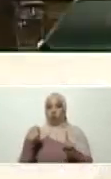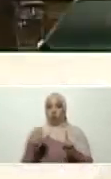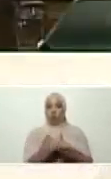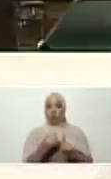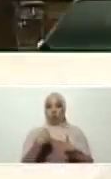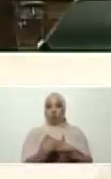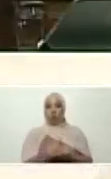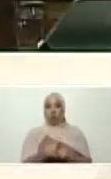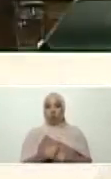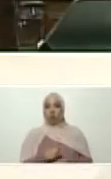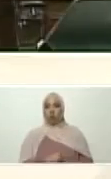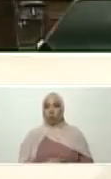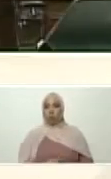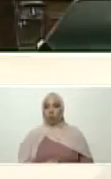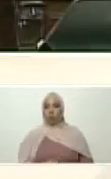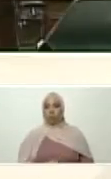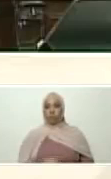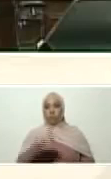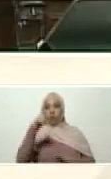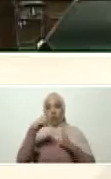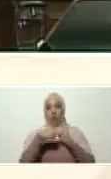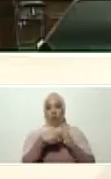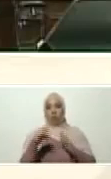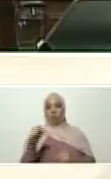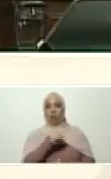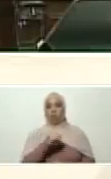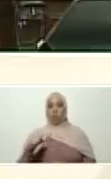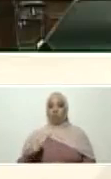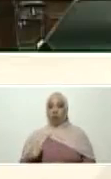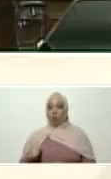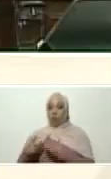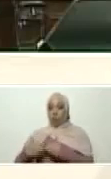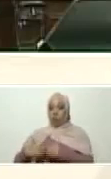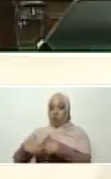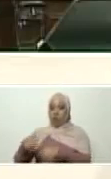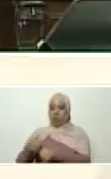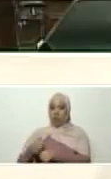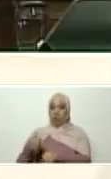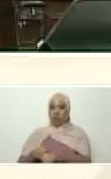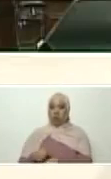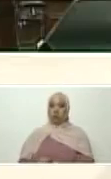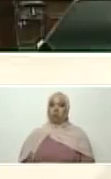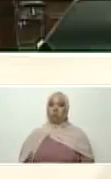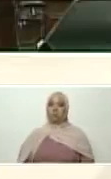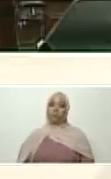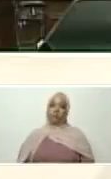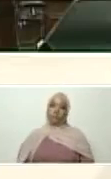Miles de CPT en el sector privado. Y los CPT en el sector privado